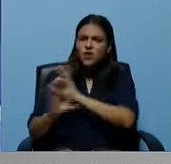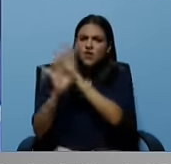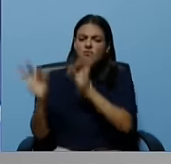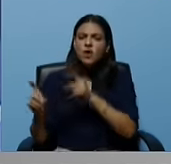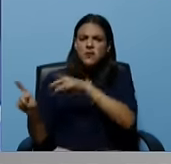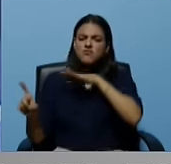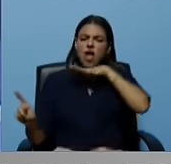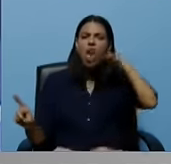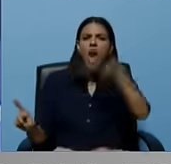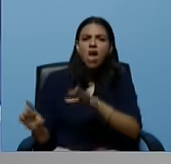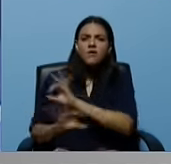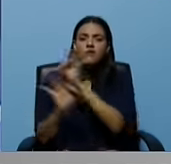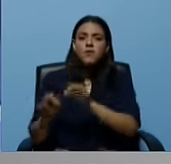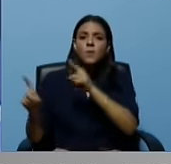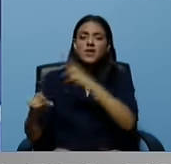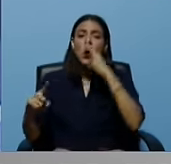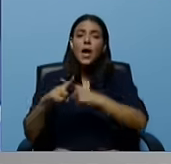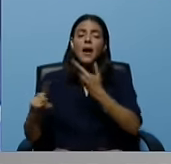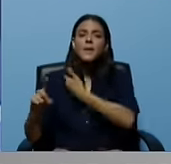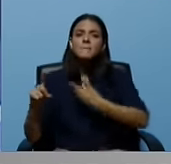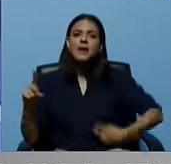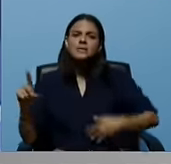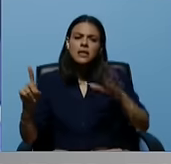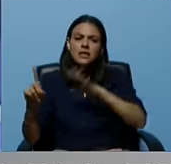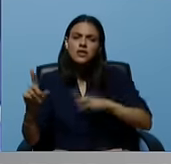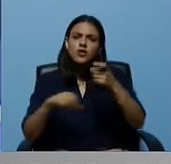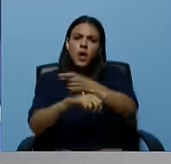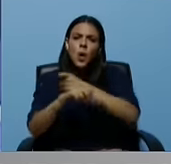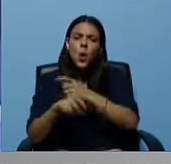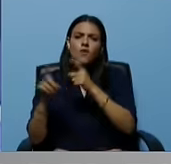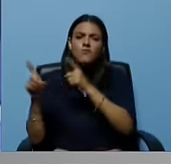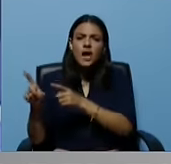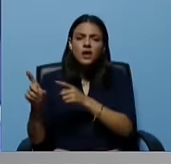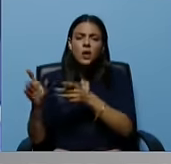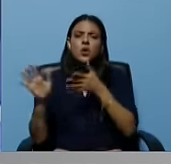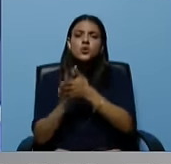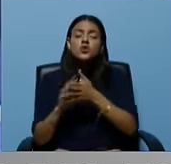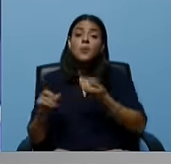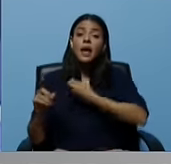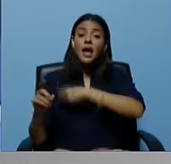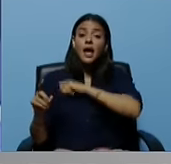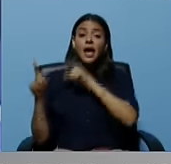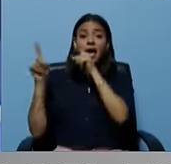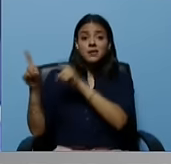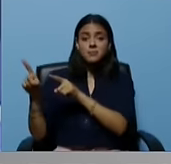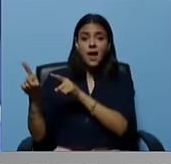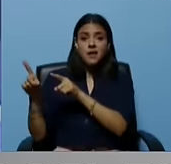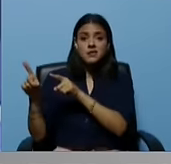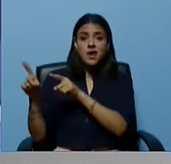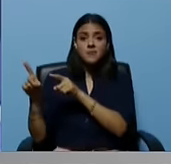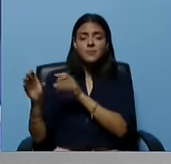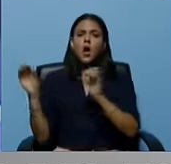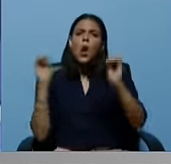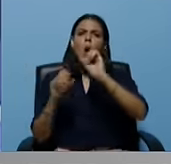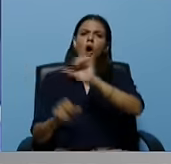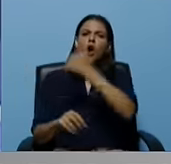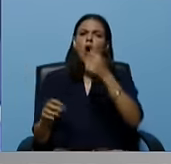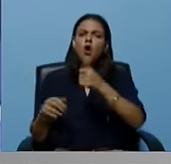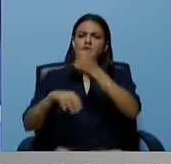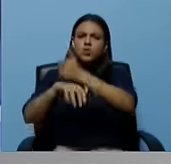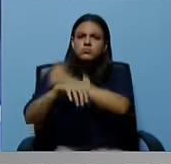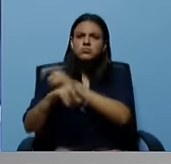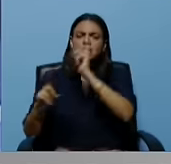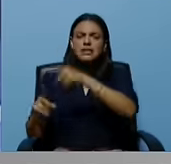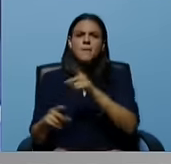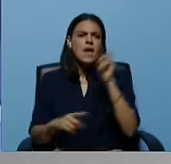María Aznar, expresidente del gobierno del Reino de España. O como el otro, como ir de